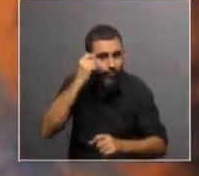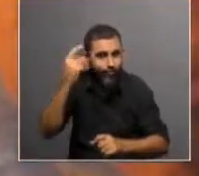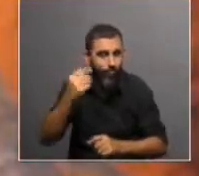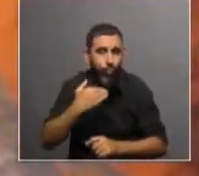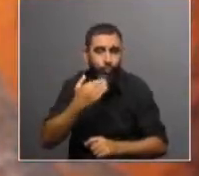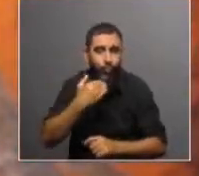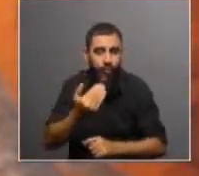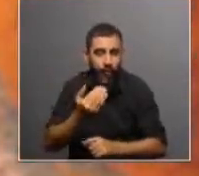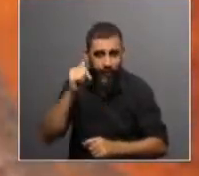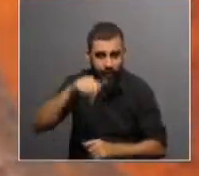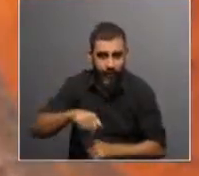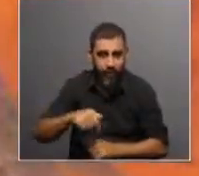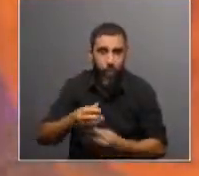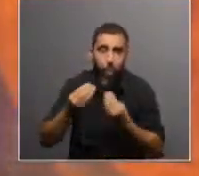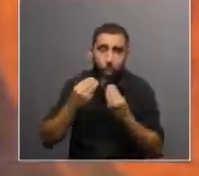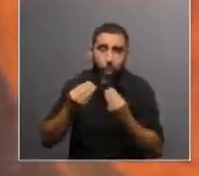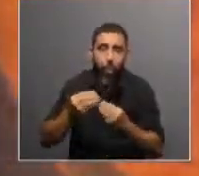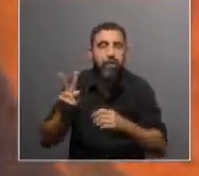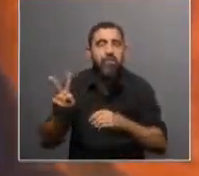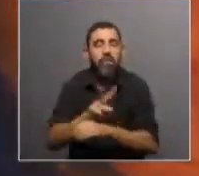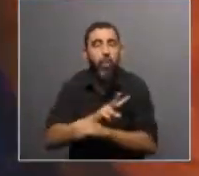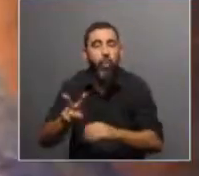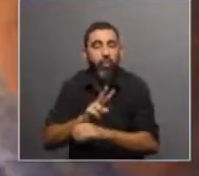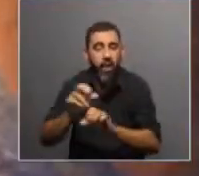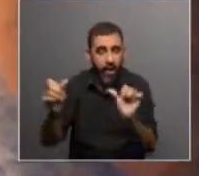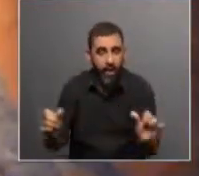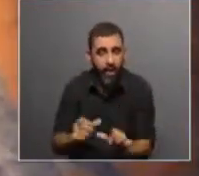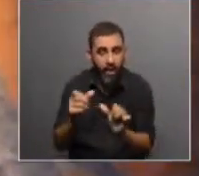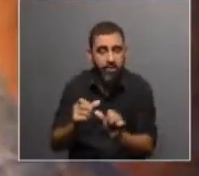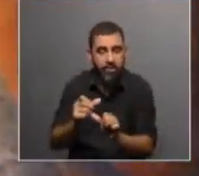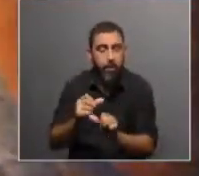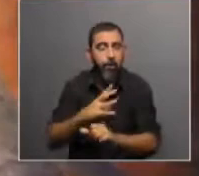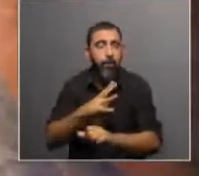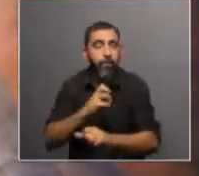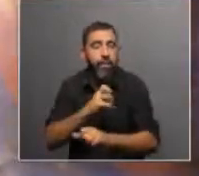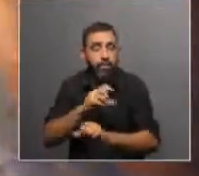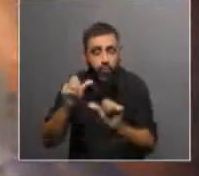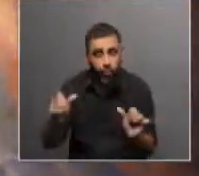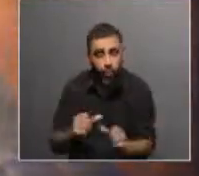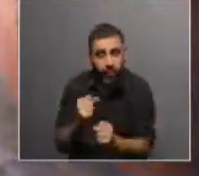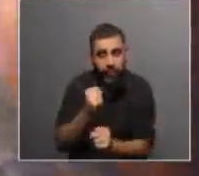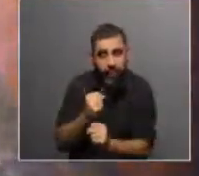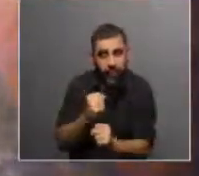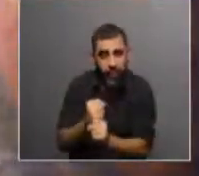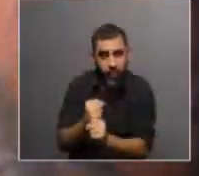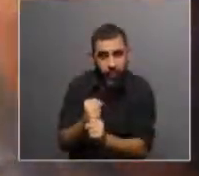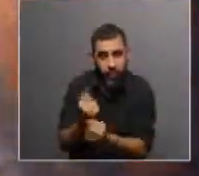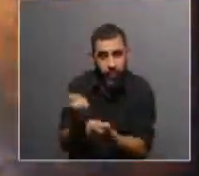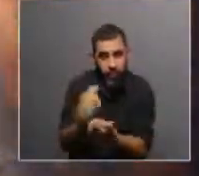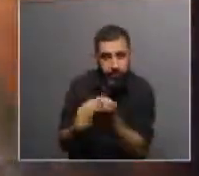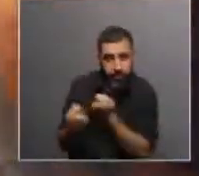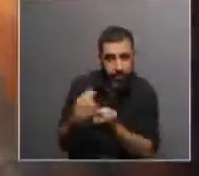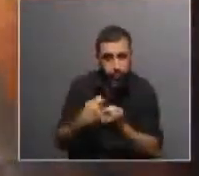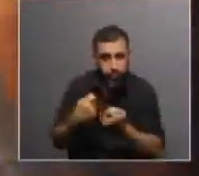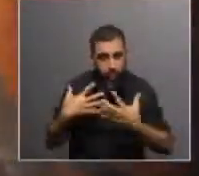capacitado, ¿verdad? ¿Cuáles son las medidas de seguridad? Bueno, la presión que este trabajador tiene que soportar, el